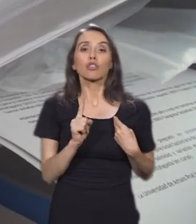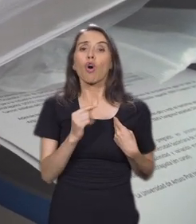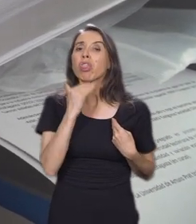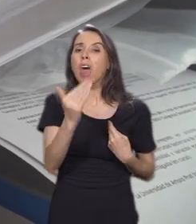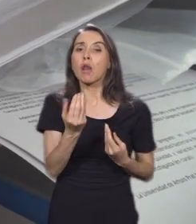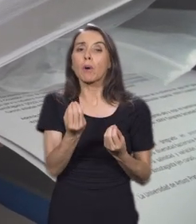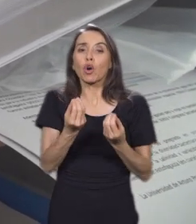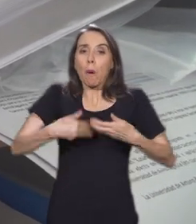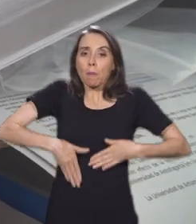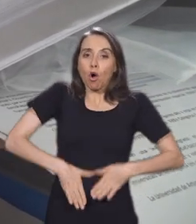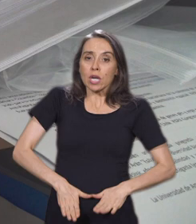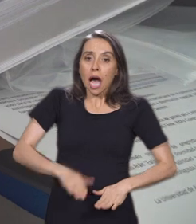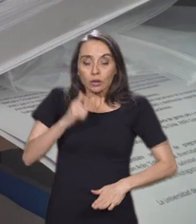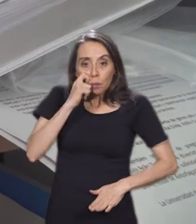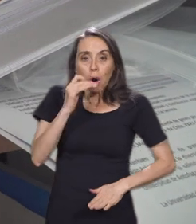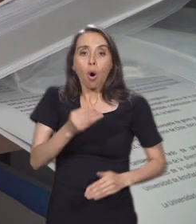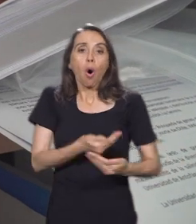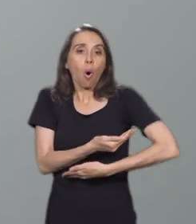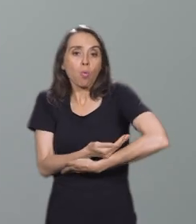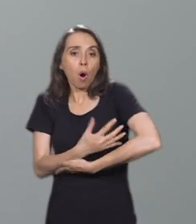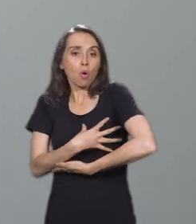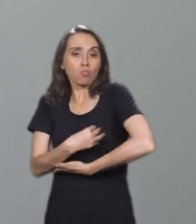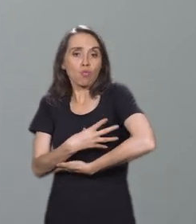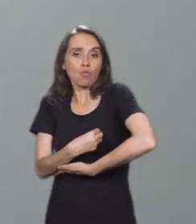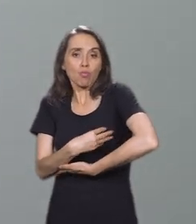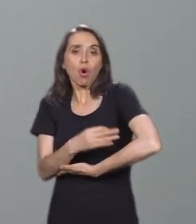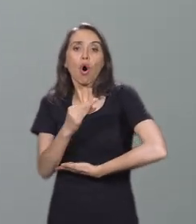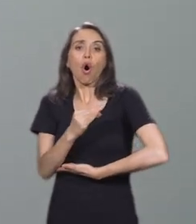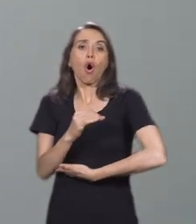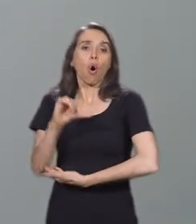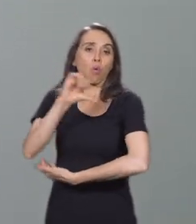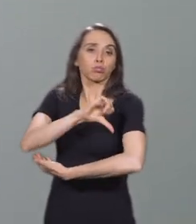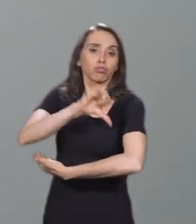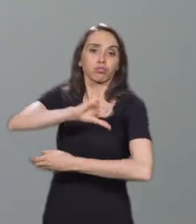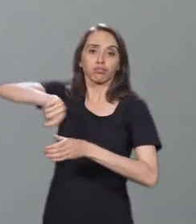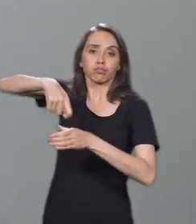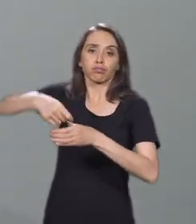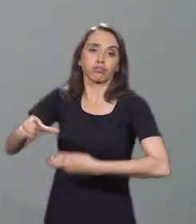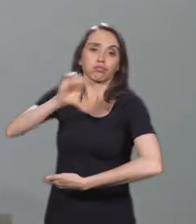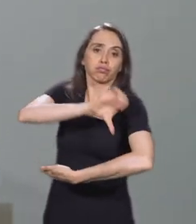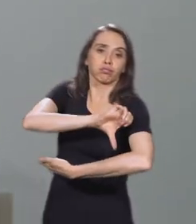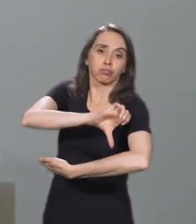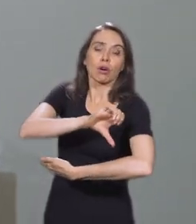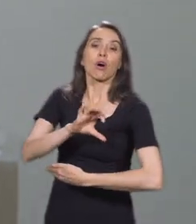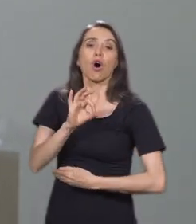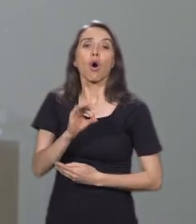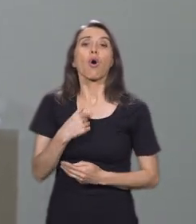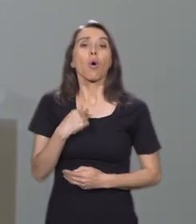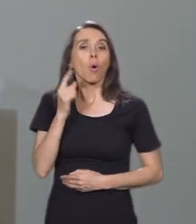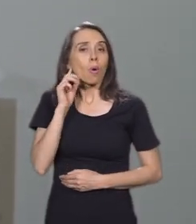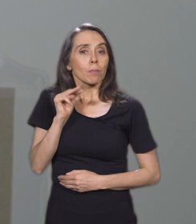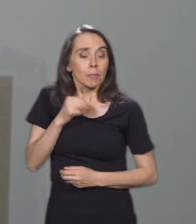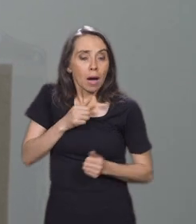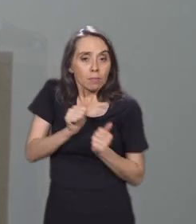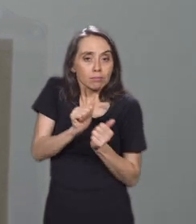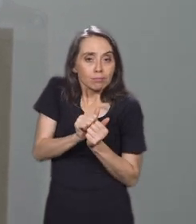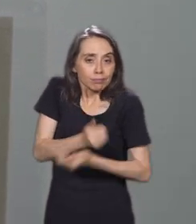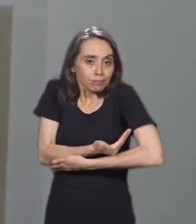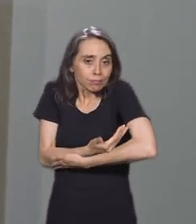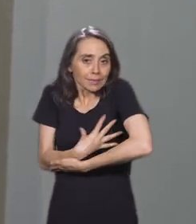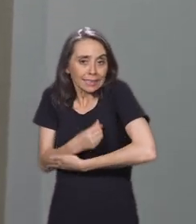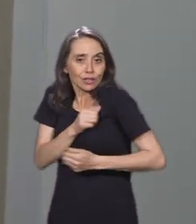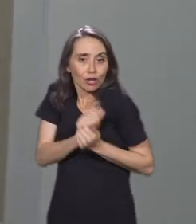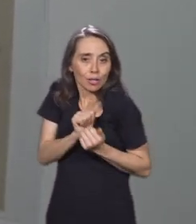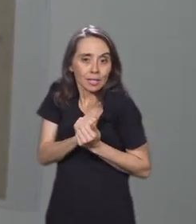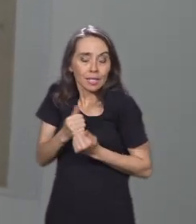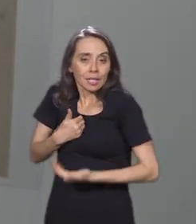mismo cómo nacemos, ni tampoco si los bebés son alimentados por leche materna o por leche de fórmula. Y también el apego lo